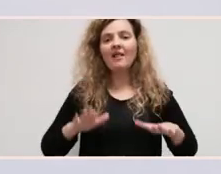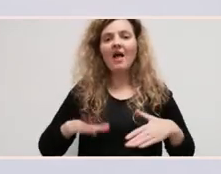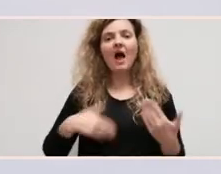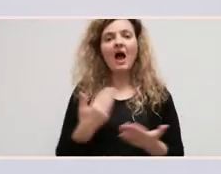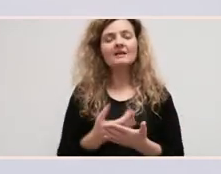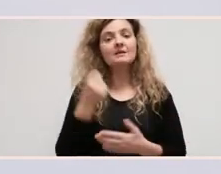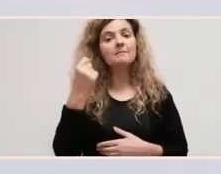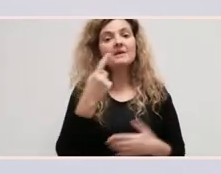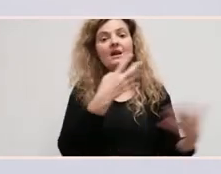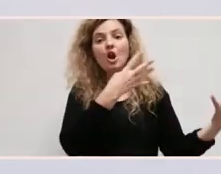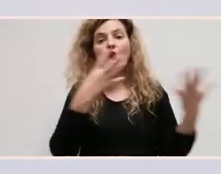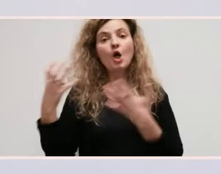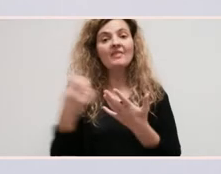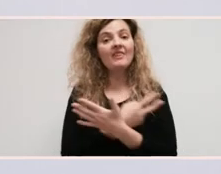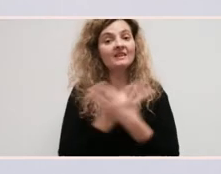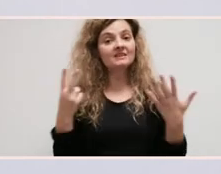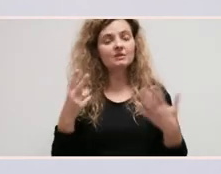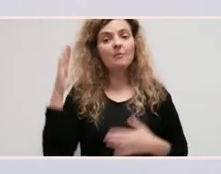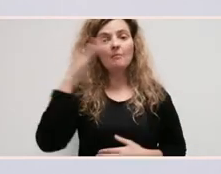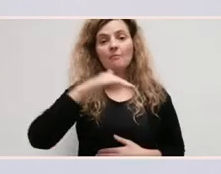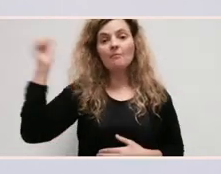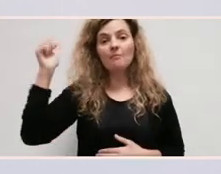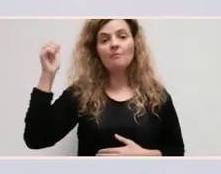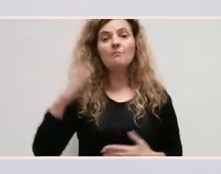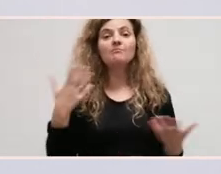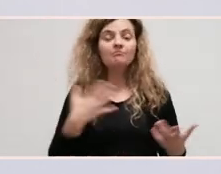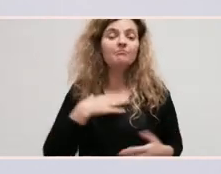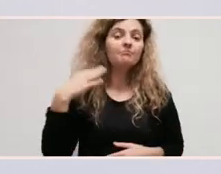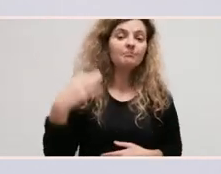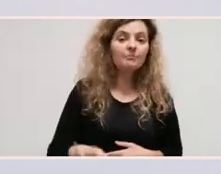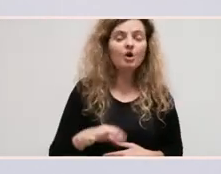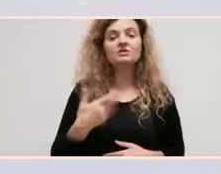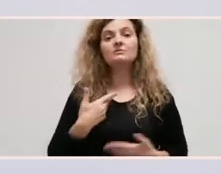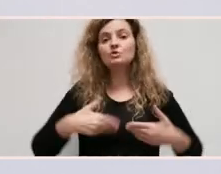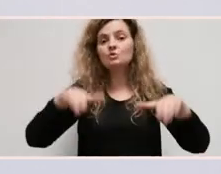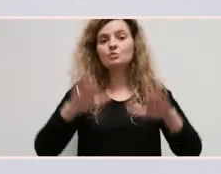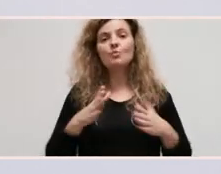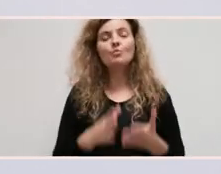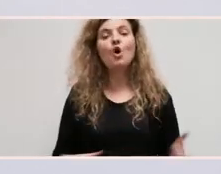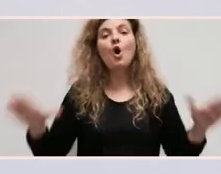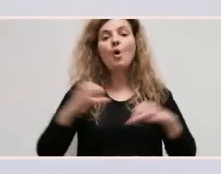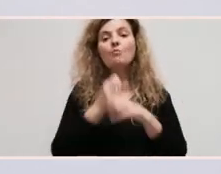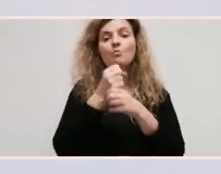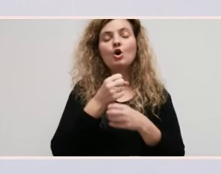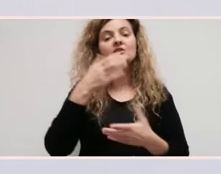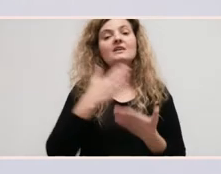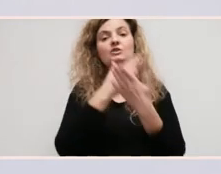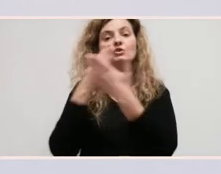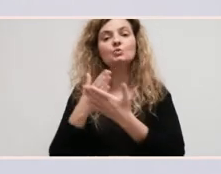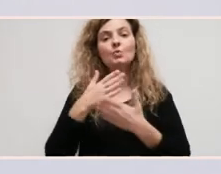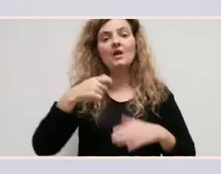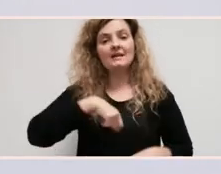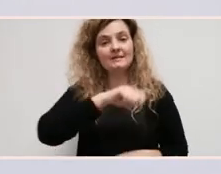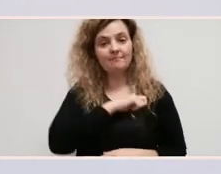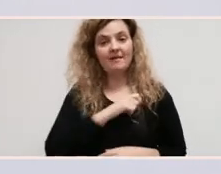1917. Sabemos que en 1917 he reclamado, bueno, probablemente ya suspende, ¿no?, esta bolsa de estudios